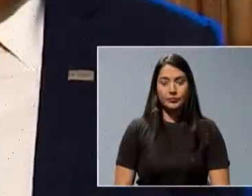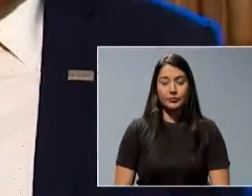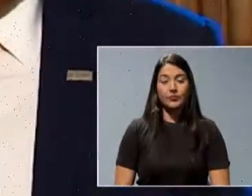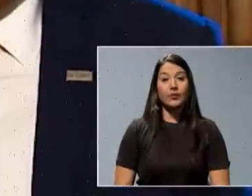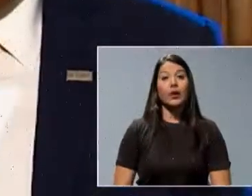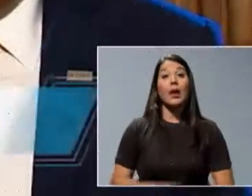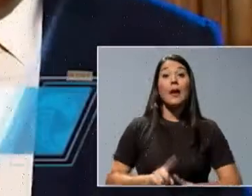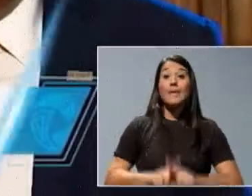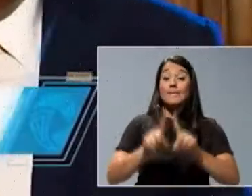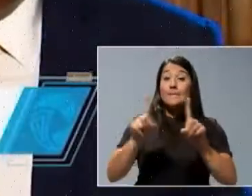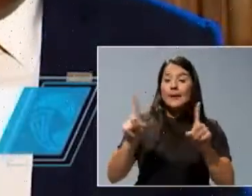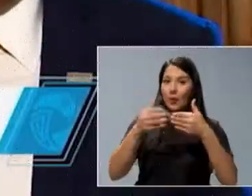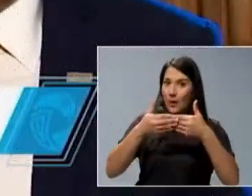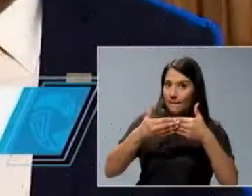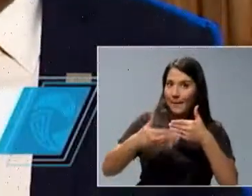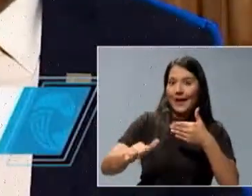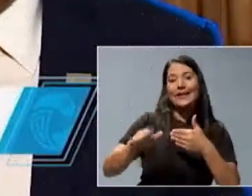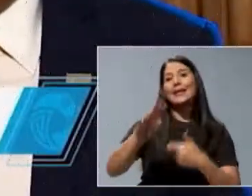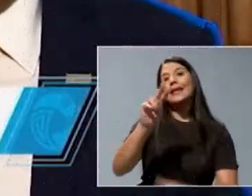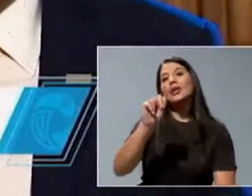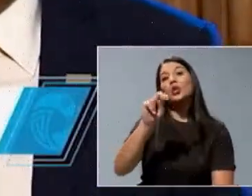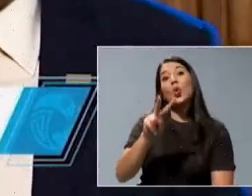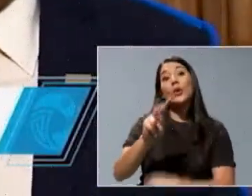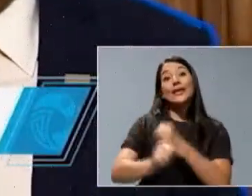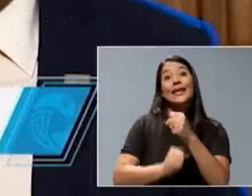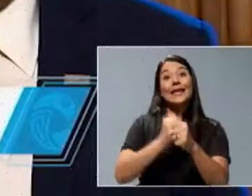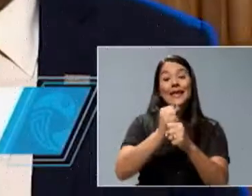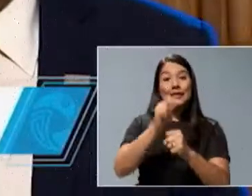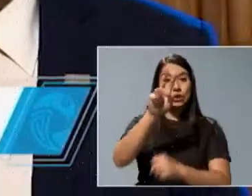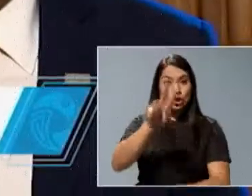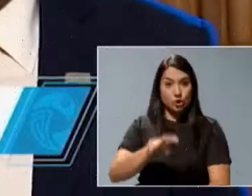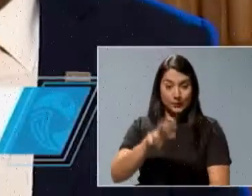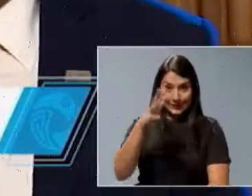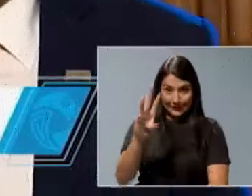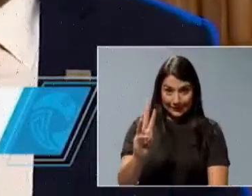Pero a partir de noviembre del 2016